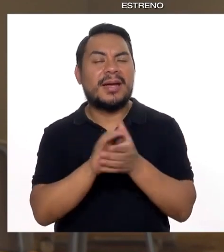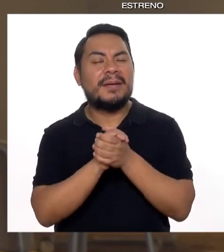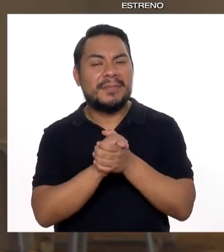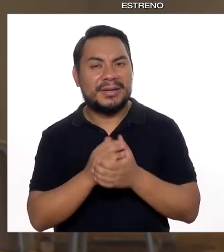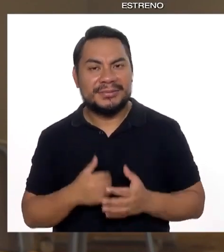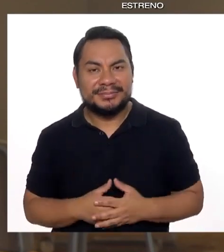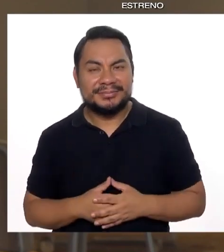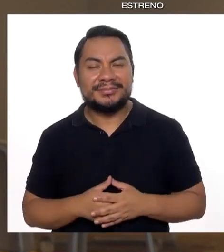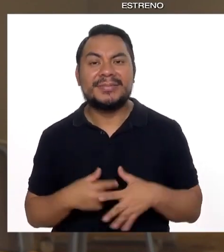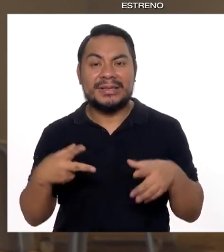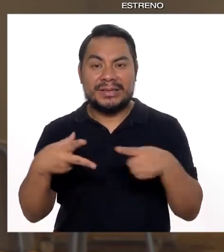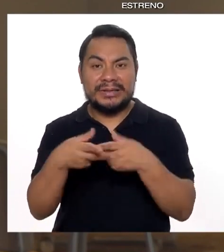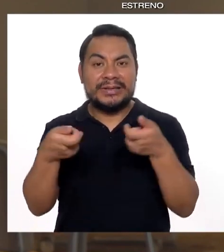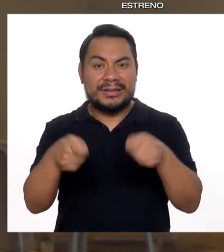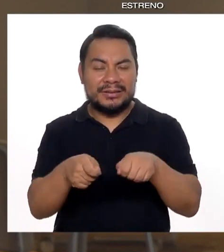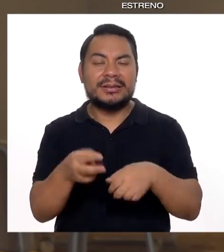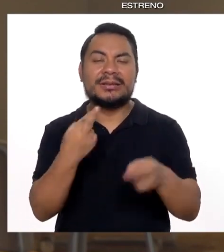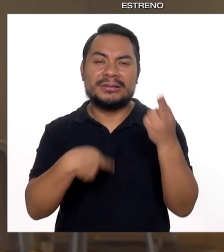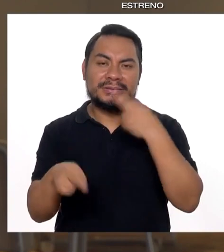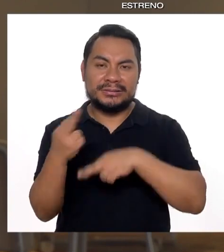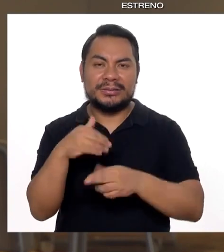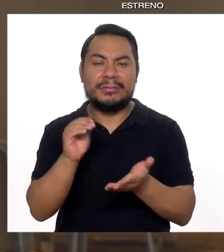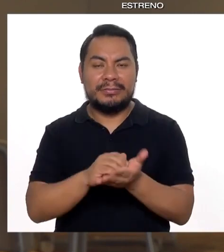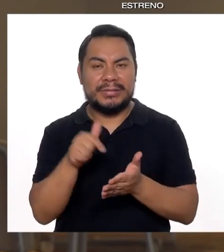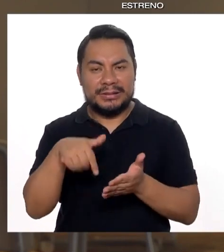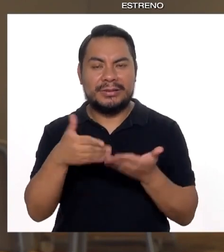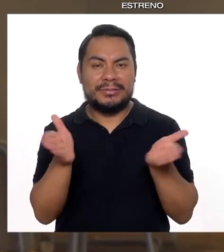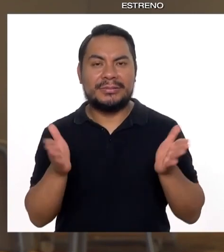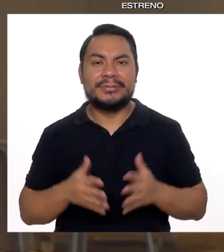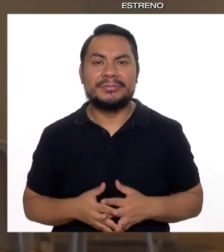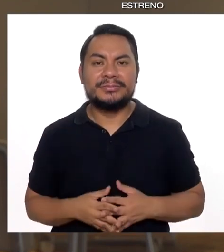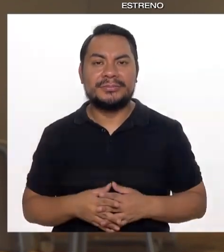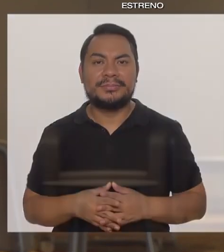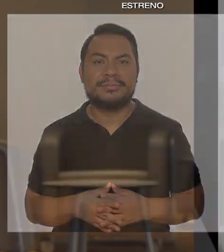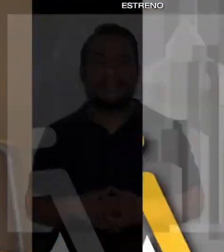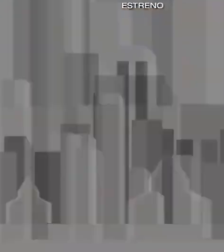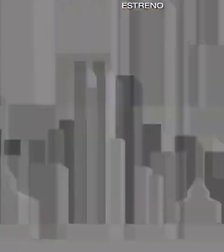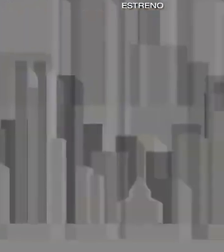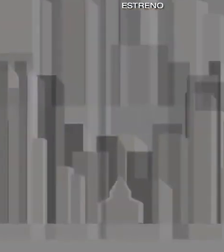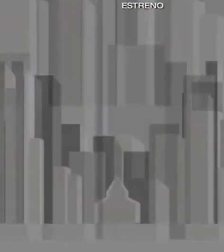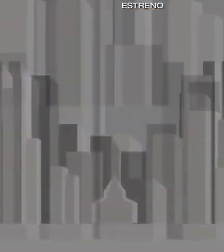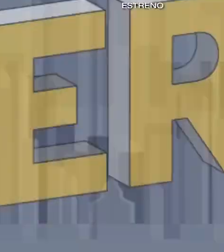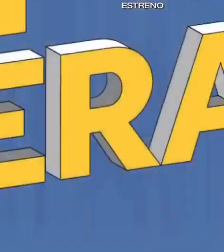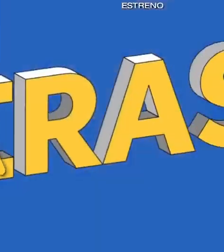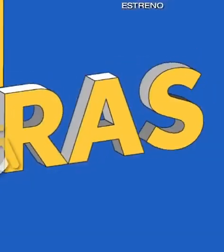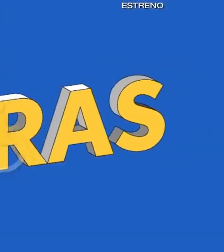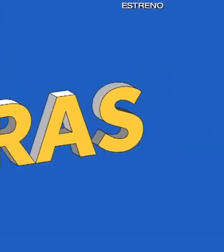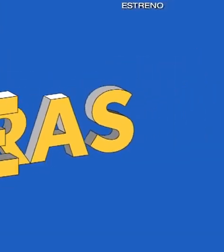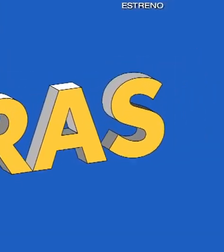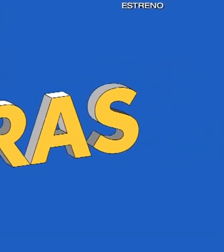familiares y amigos. Vamos a una pausa y ya regresamos con más en el programa.